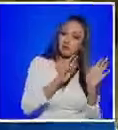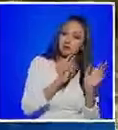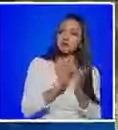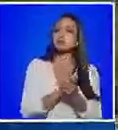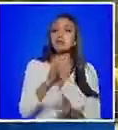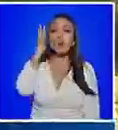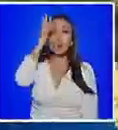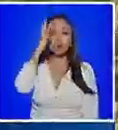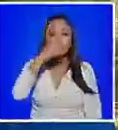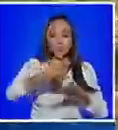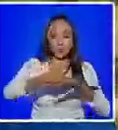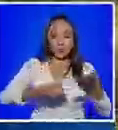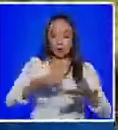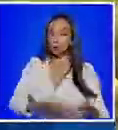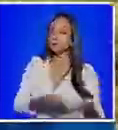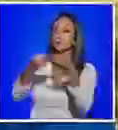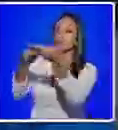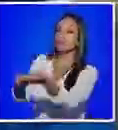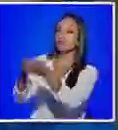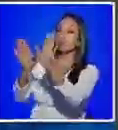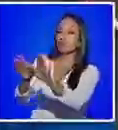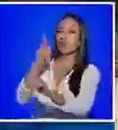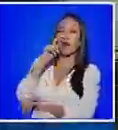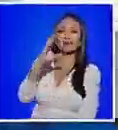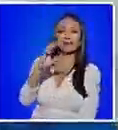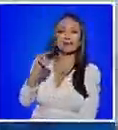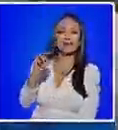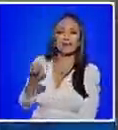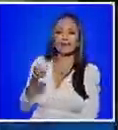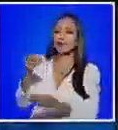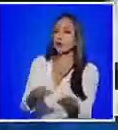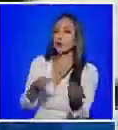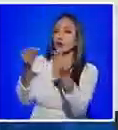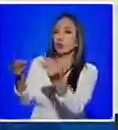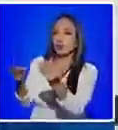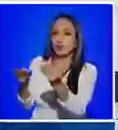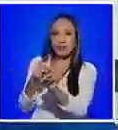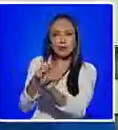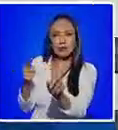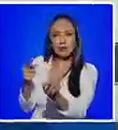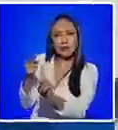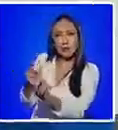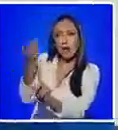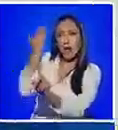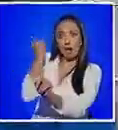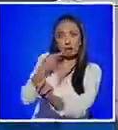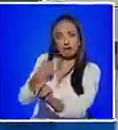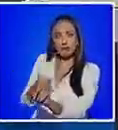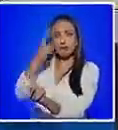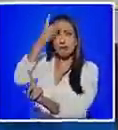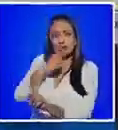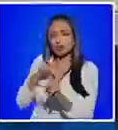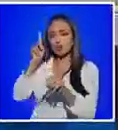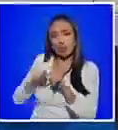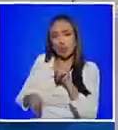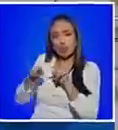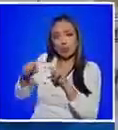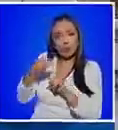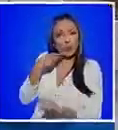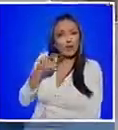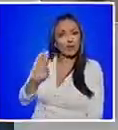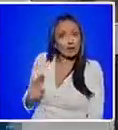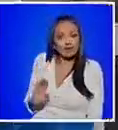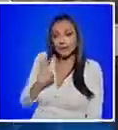sus documentos para terciar para la alcaldía de Quito. Lo hizo pese a que sobre él pesa una sentencia del Tribunal Contencioso Electoral que